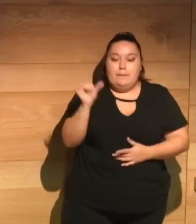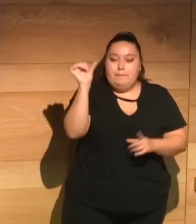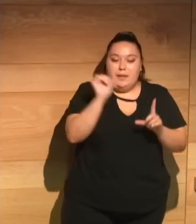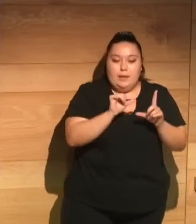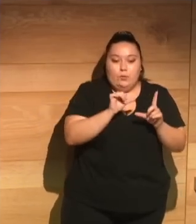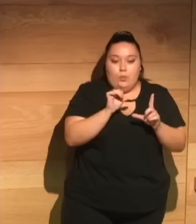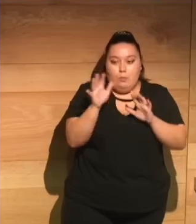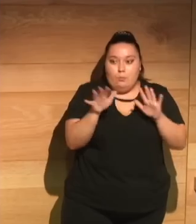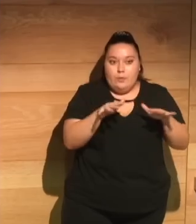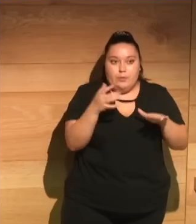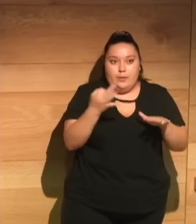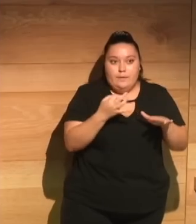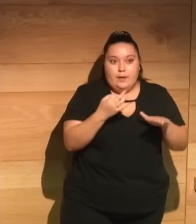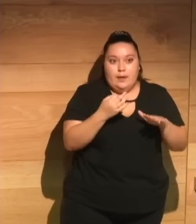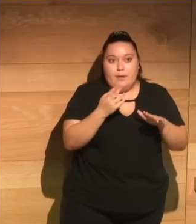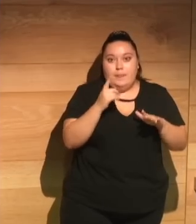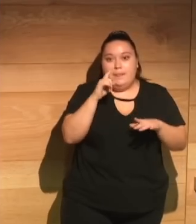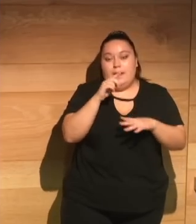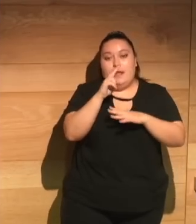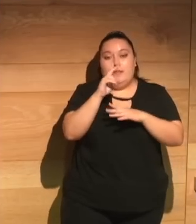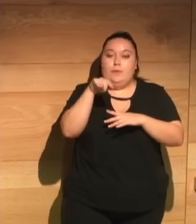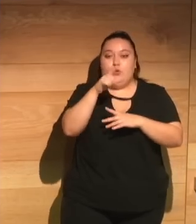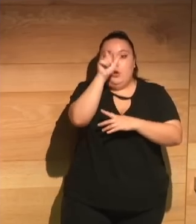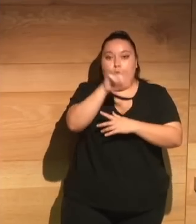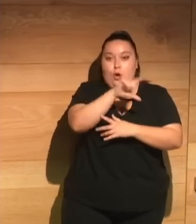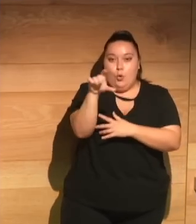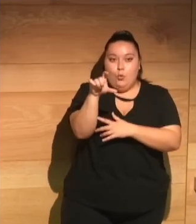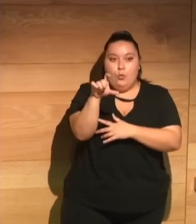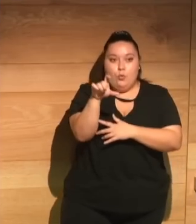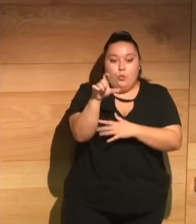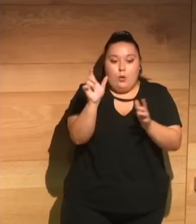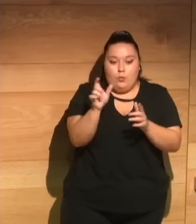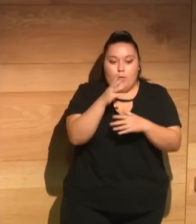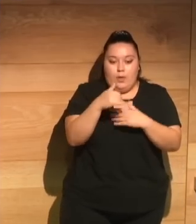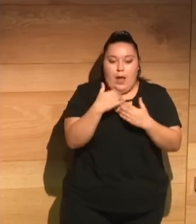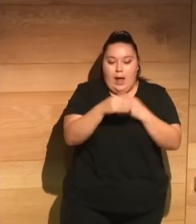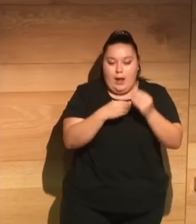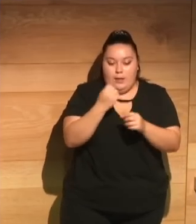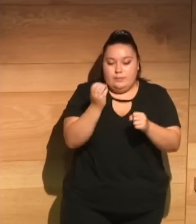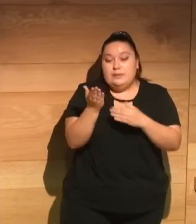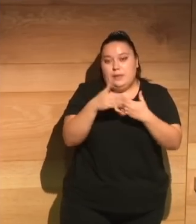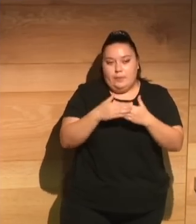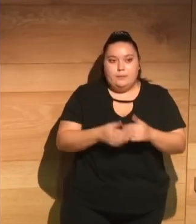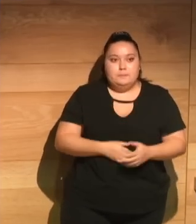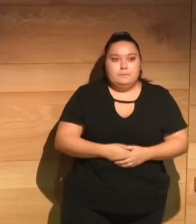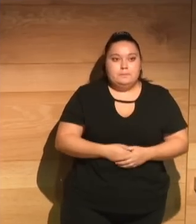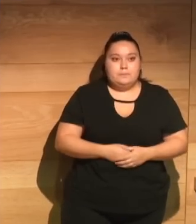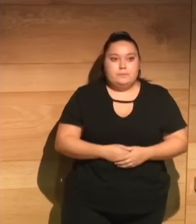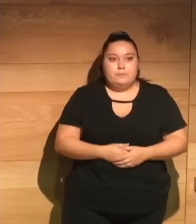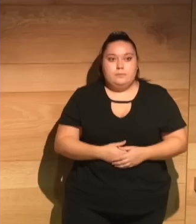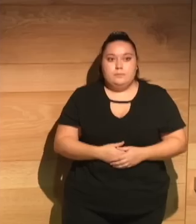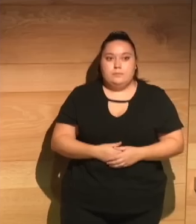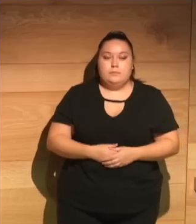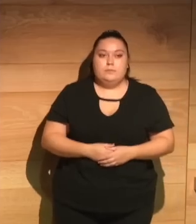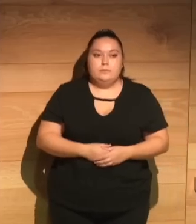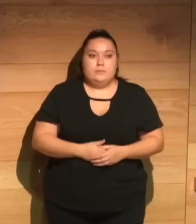moverse mientras la Cruz de Malta tapa la imagen. Si no, solo verías una imagen en negro. Cuando la descubre, la imagen tiene que estar quieta, porque si no quedará